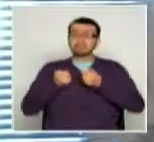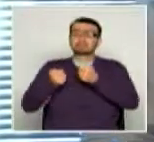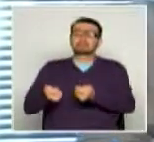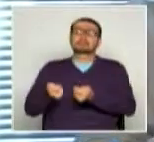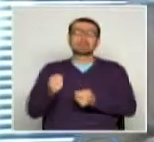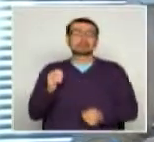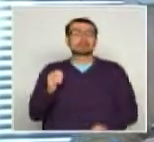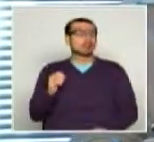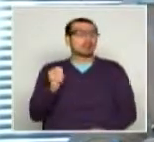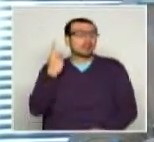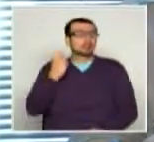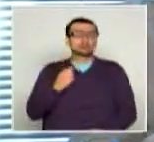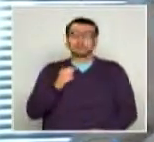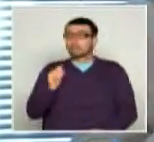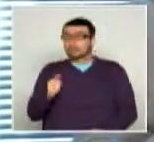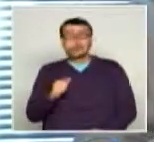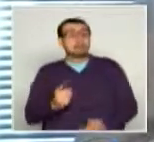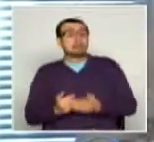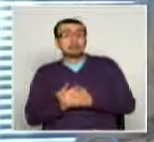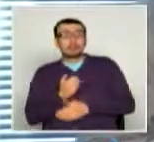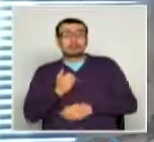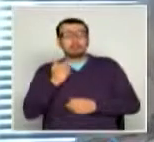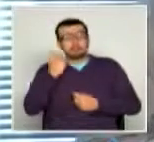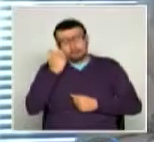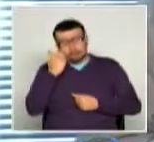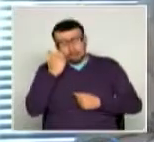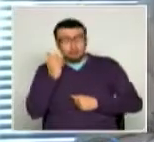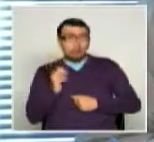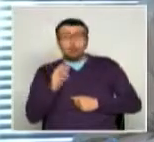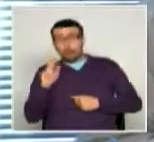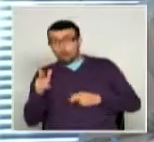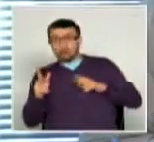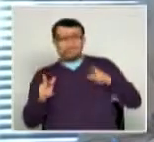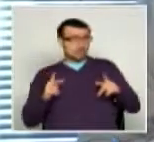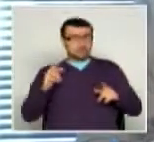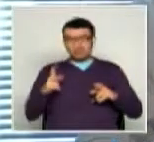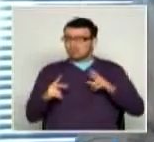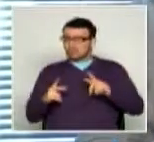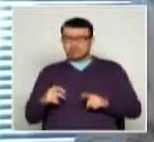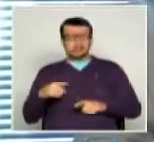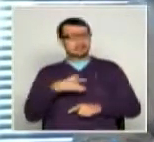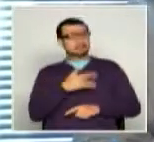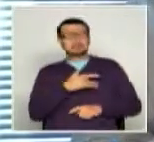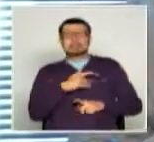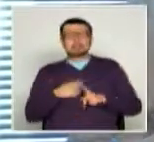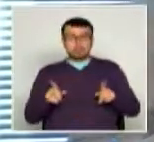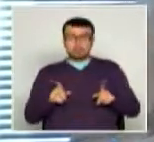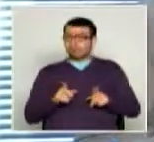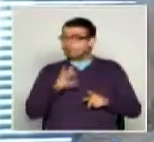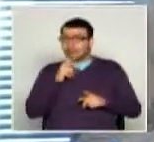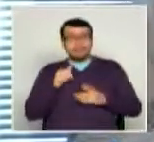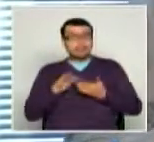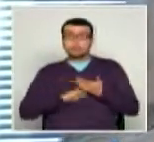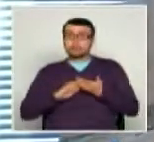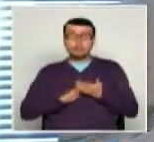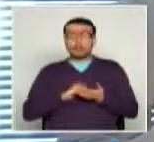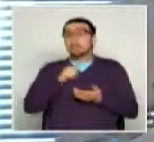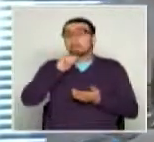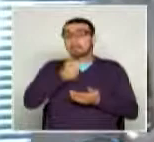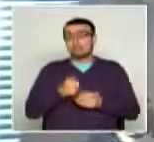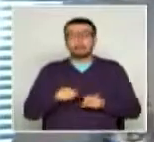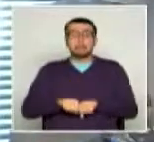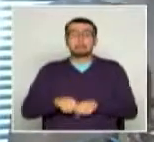paciente empieza a hacer una iatrogenia, a mostrar unos síntomas muy diferentes. Entonces, en vez de mejorar de su enfermedad, hace